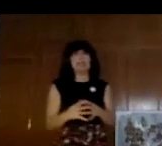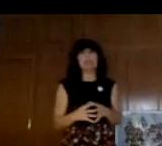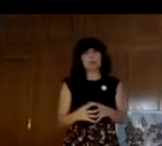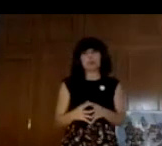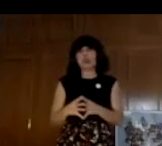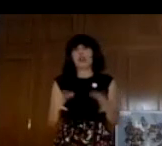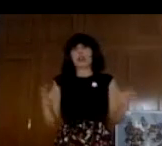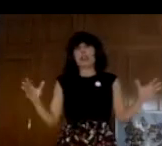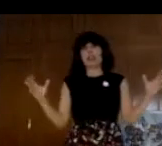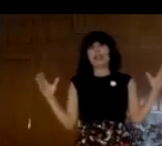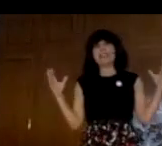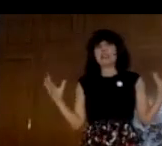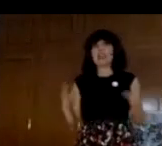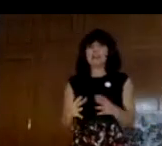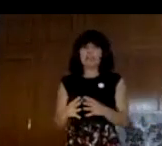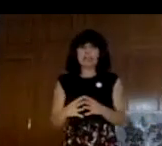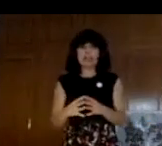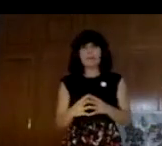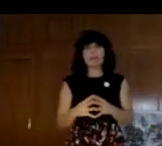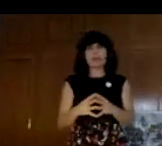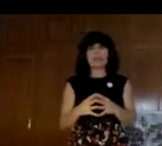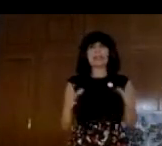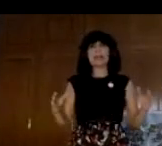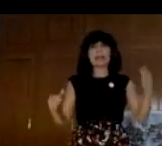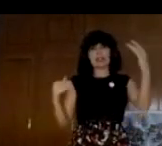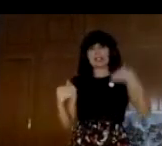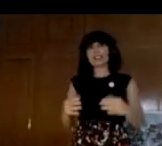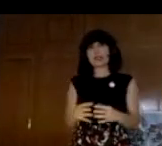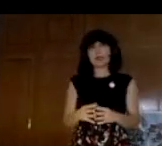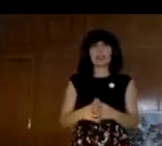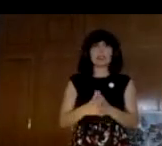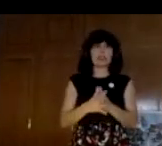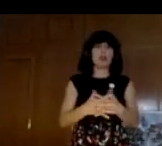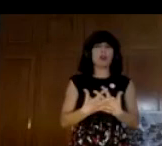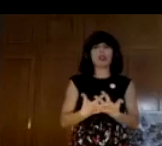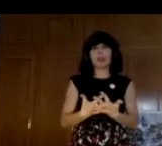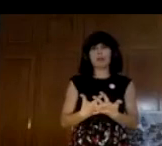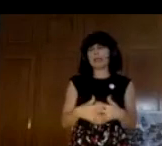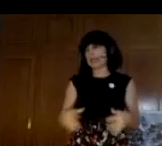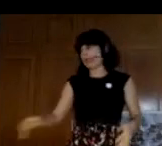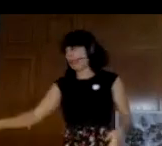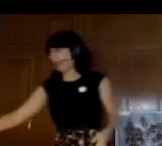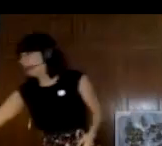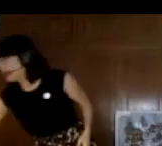decir, teníamos históricamente siempre estos 3 grupos que son los cogemos